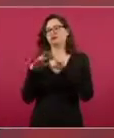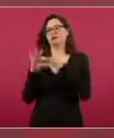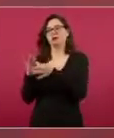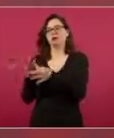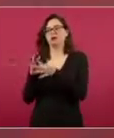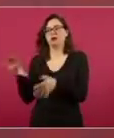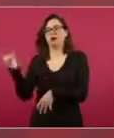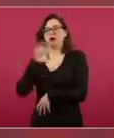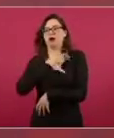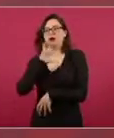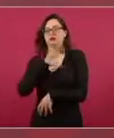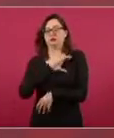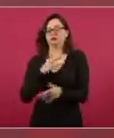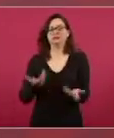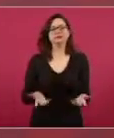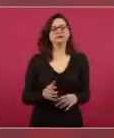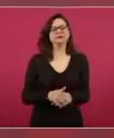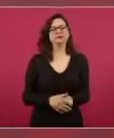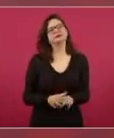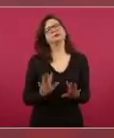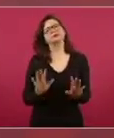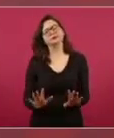desorientados por completo,